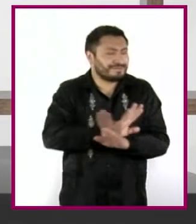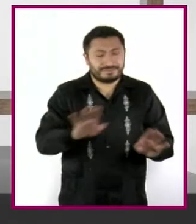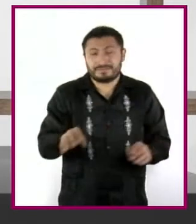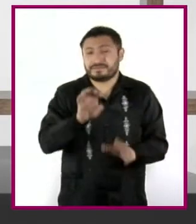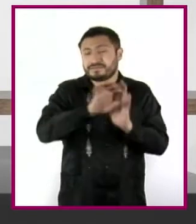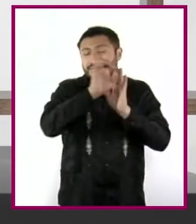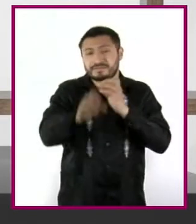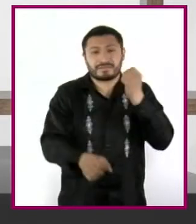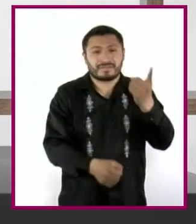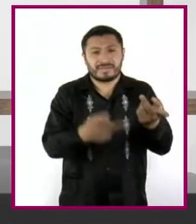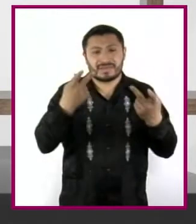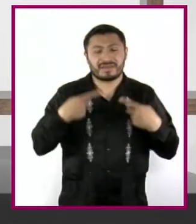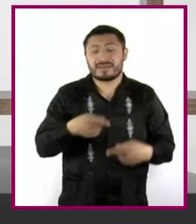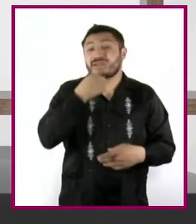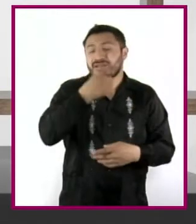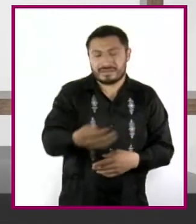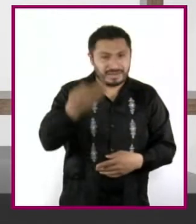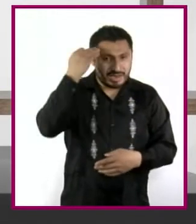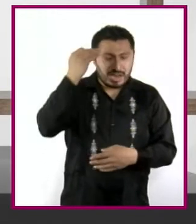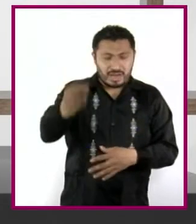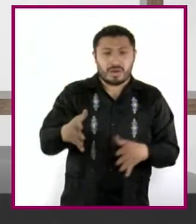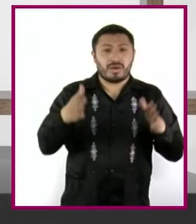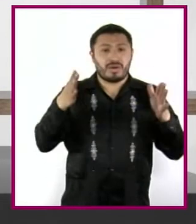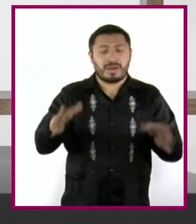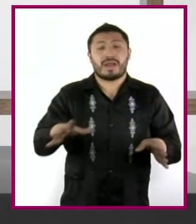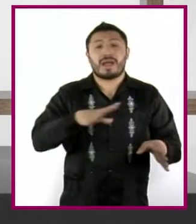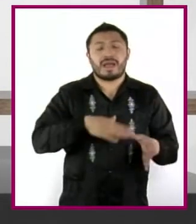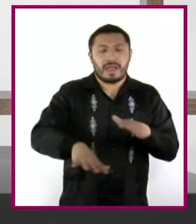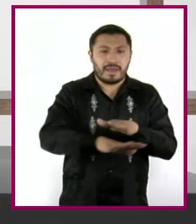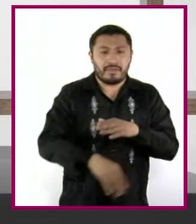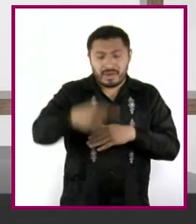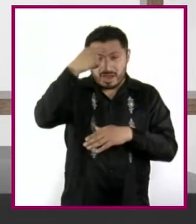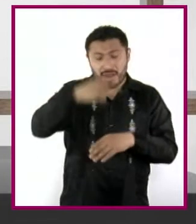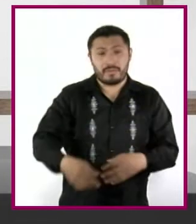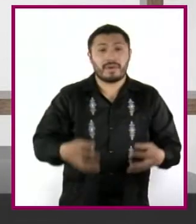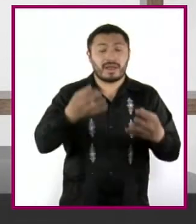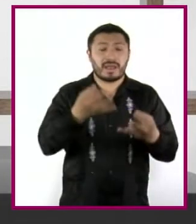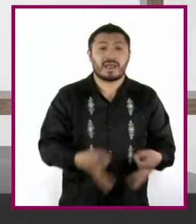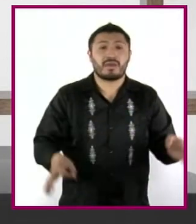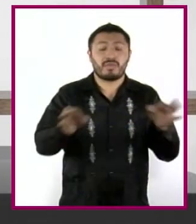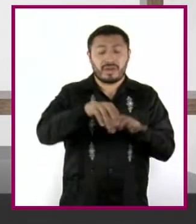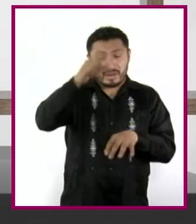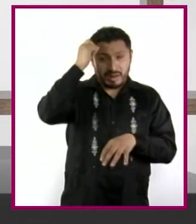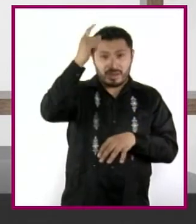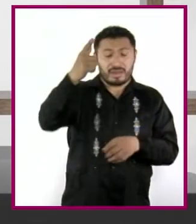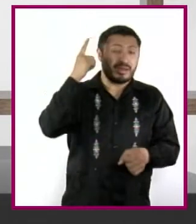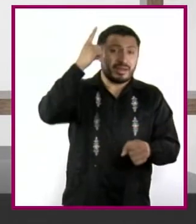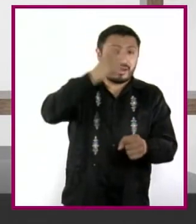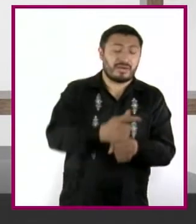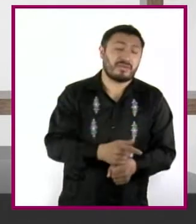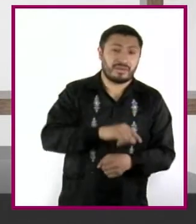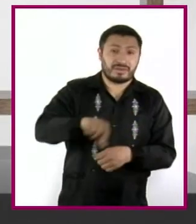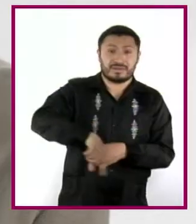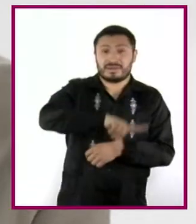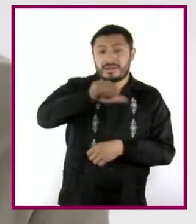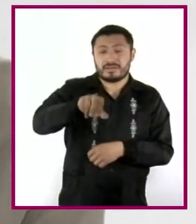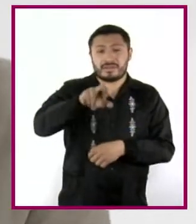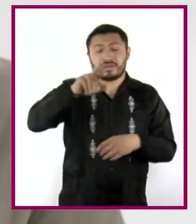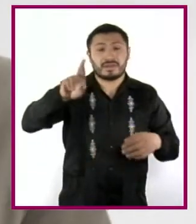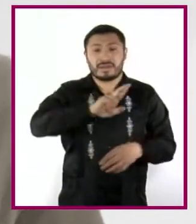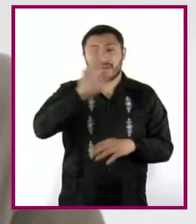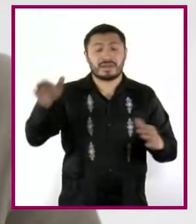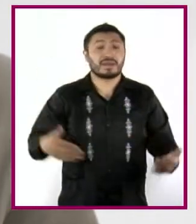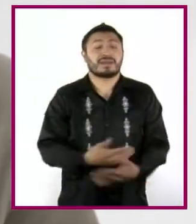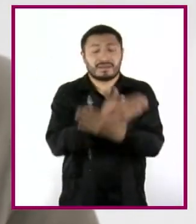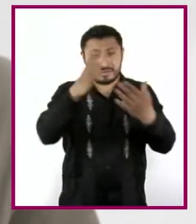algunos autores señalan que durante esa etapa se sentaron las bases para los grandes inventos y descubrimientos del posterior Renacimiento.